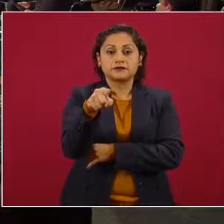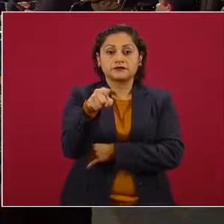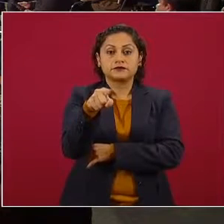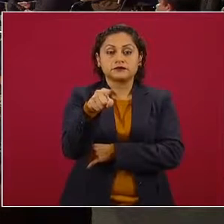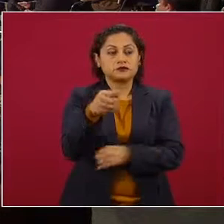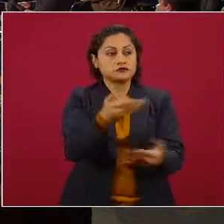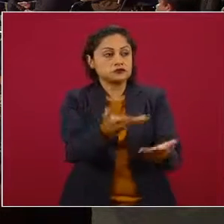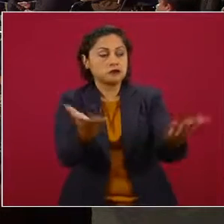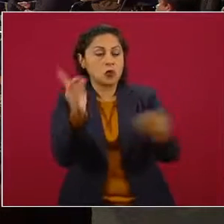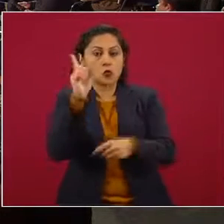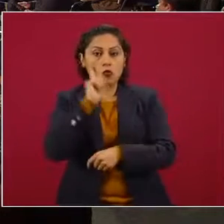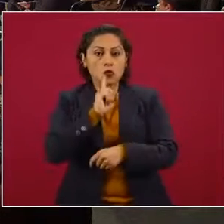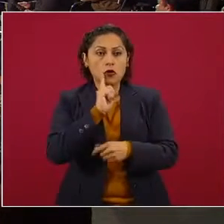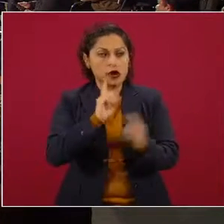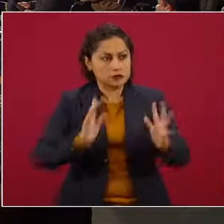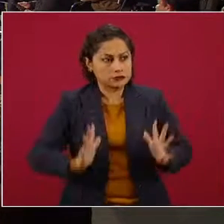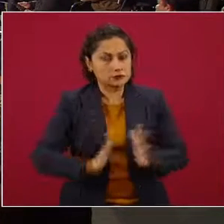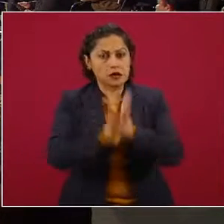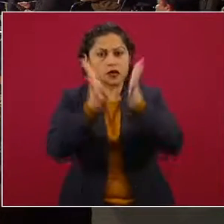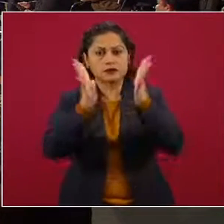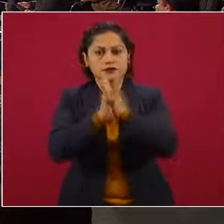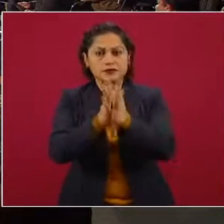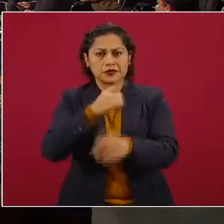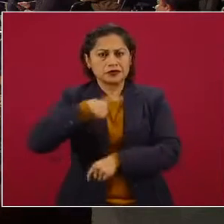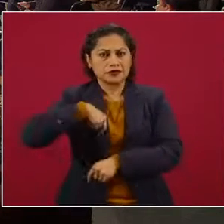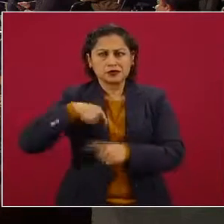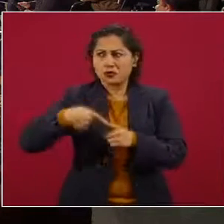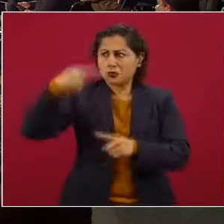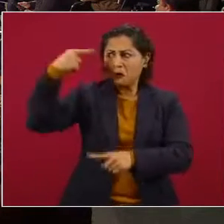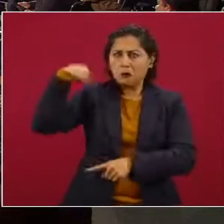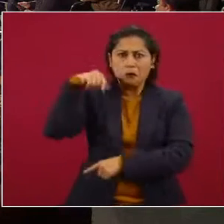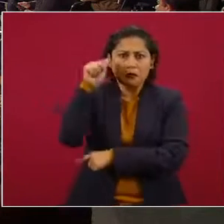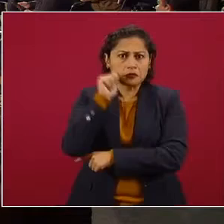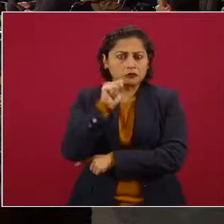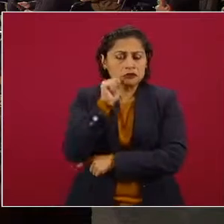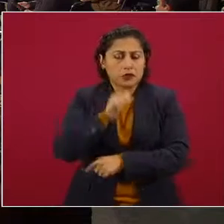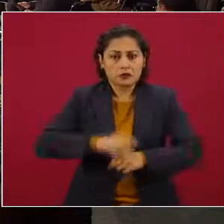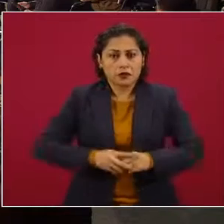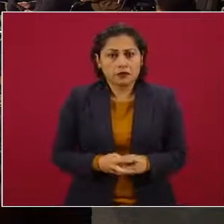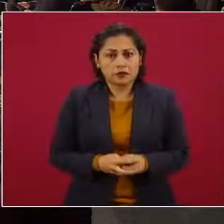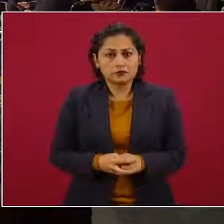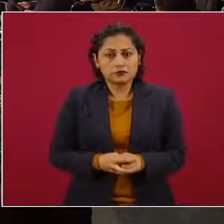las mujeres, siempre lo hemos hecho, pero ahora